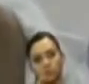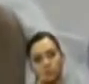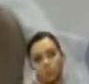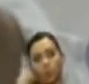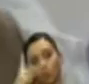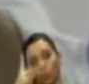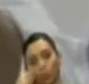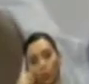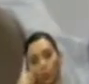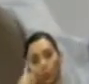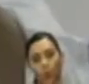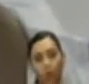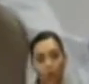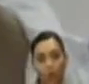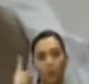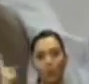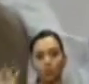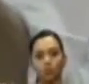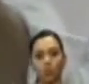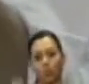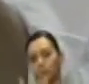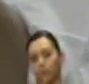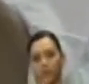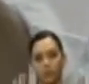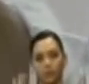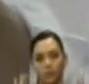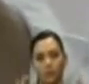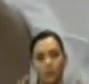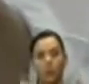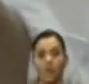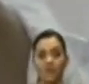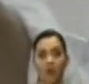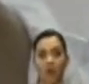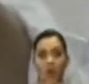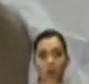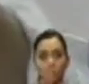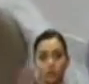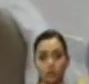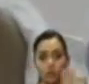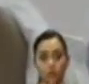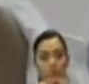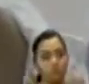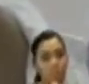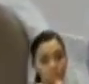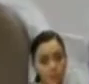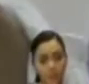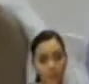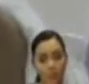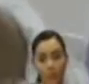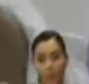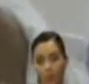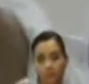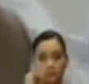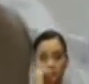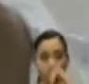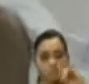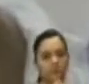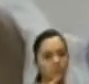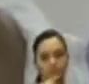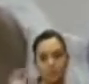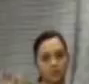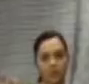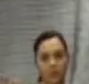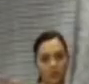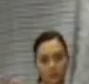¿no? Pero no tiene por qué ser así, puede ser 10 sucres, un dólar. O sea, el valor absoluto de una moneda con respecto a una moneda internacional no dice